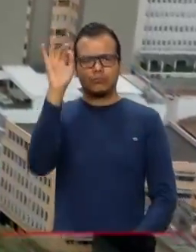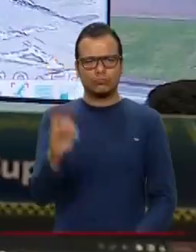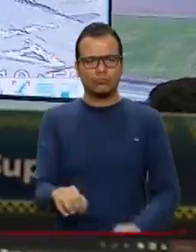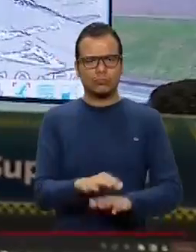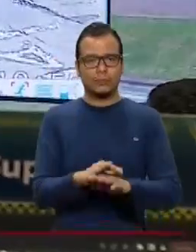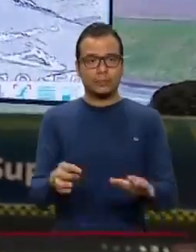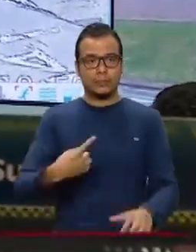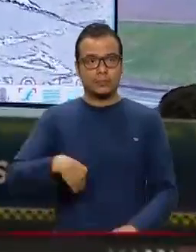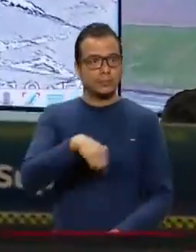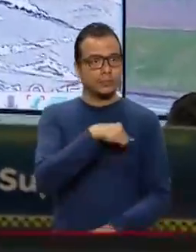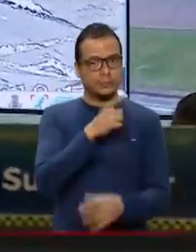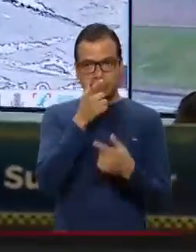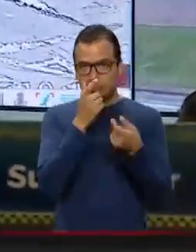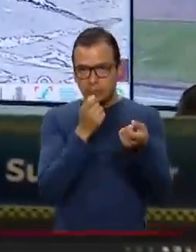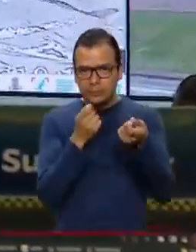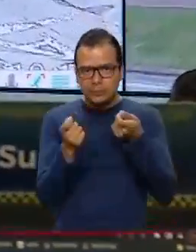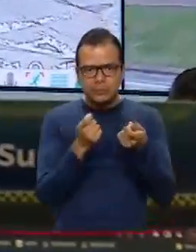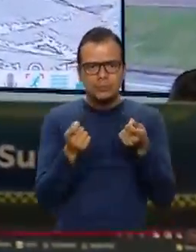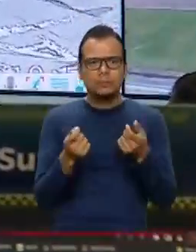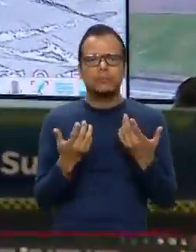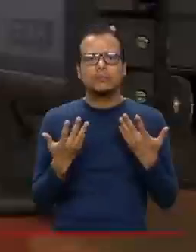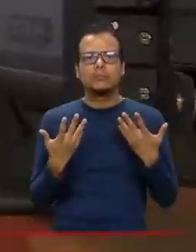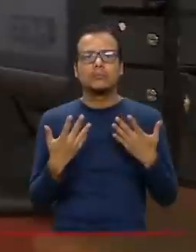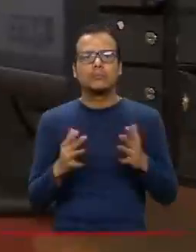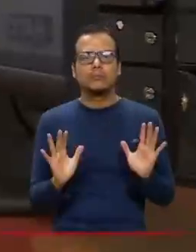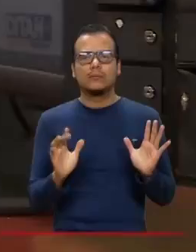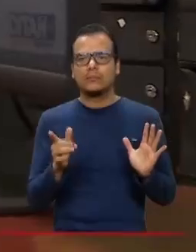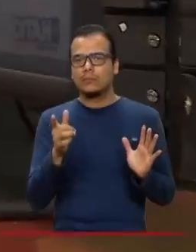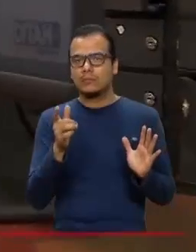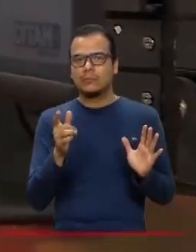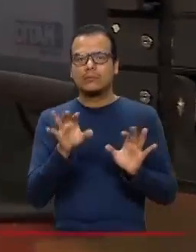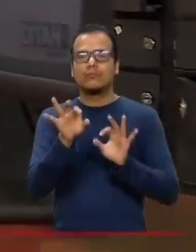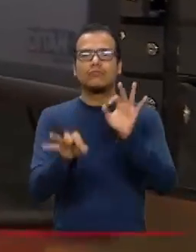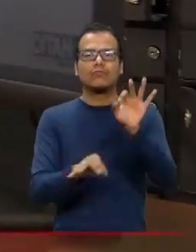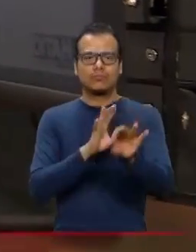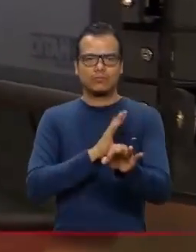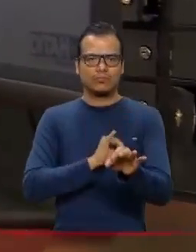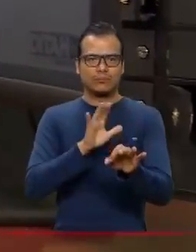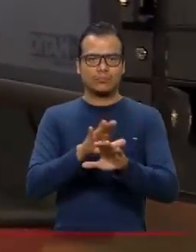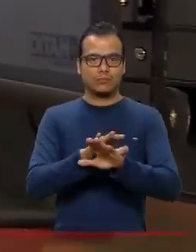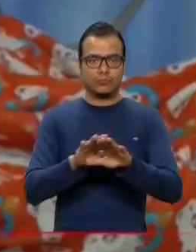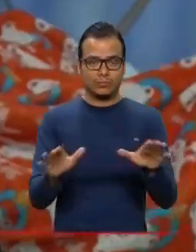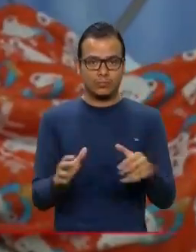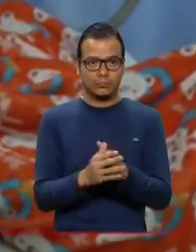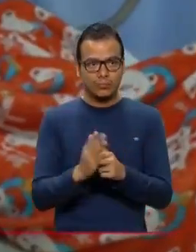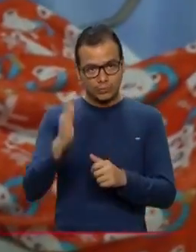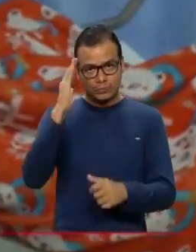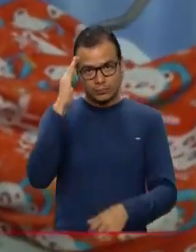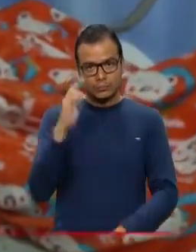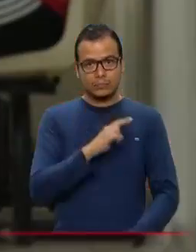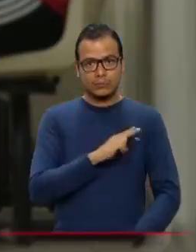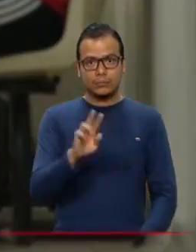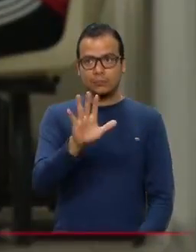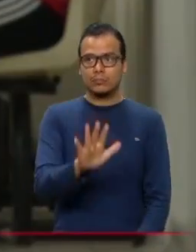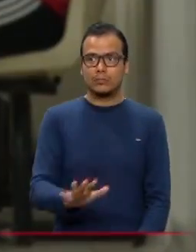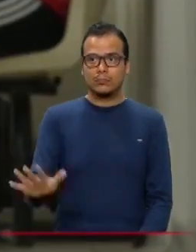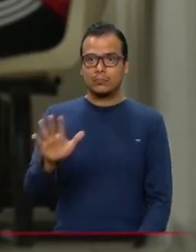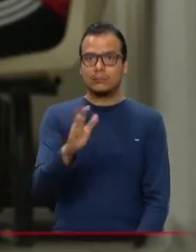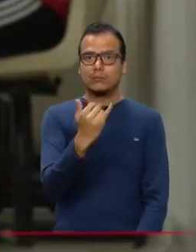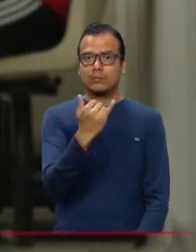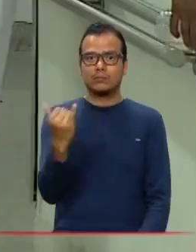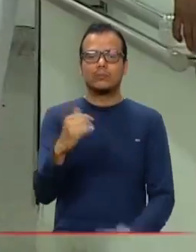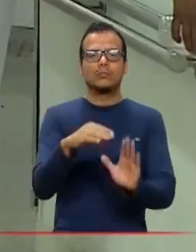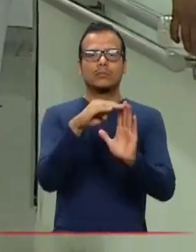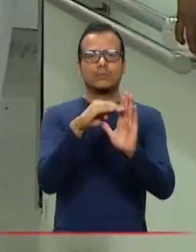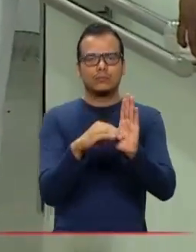cali hemos evitado que haya más ataques terroristas además de las estrategias de seguridad el departamento Avanza en un protocolo de salud que